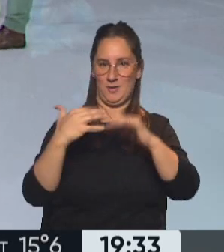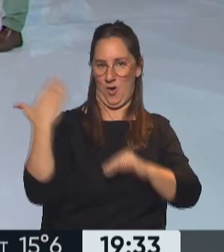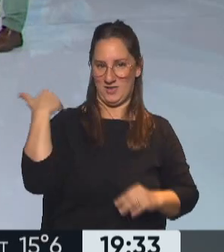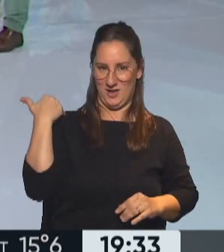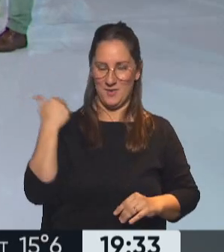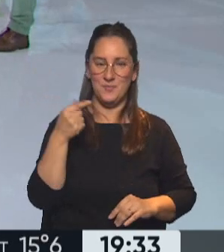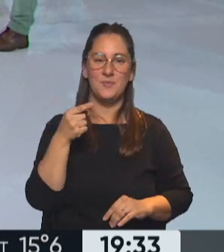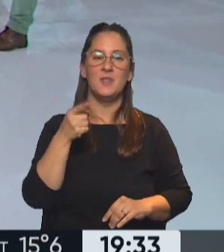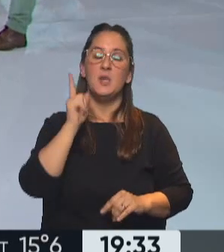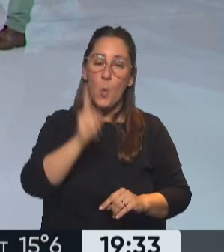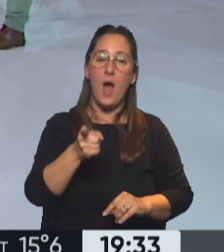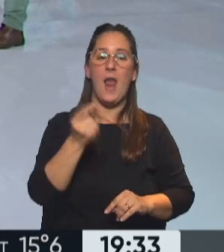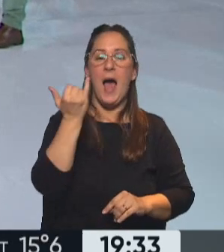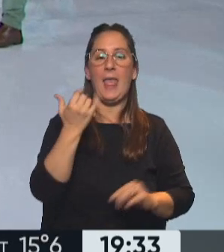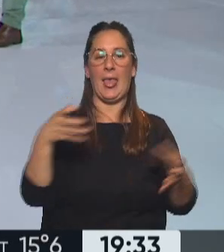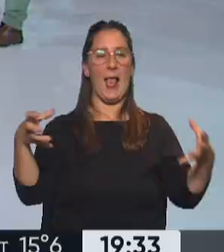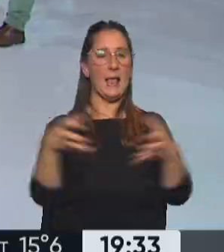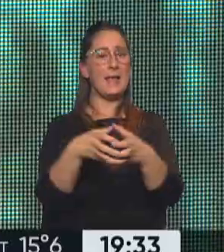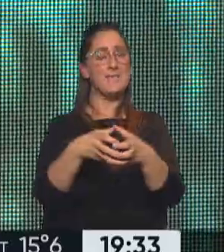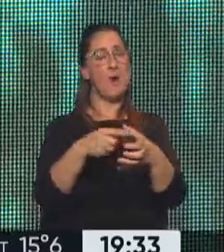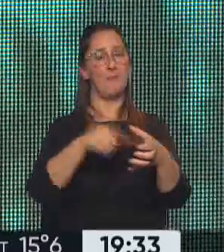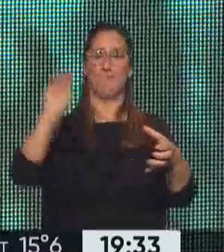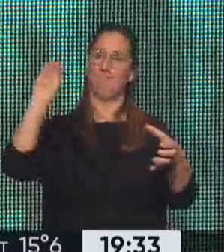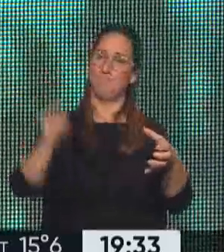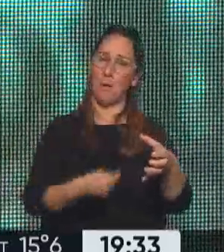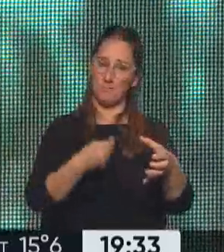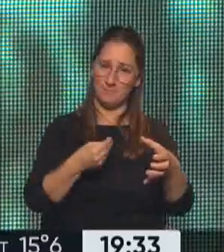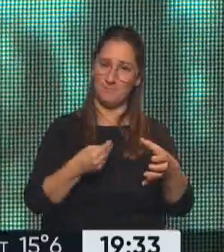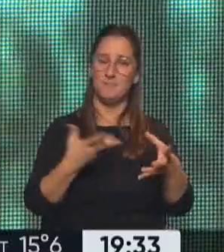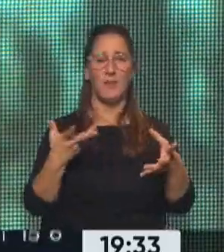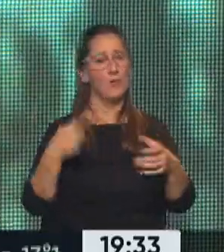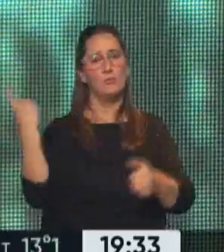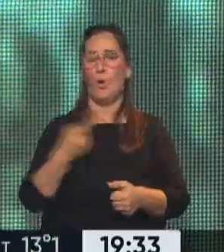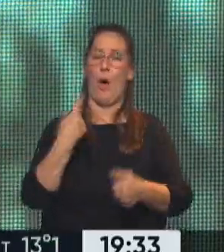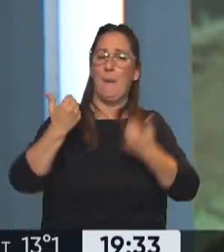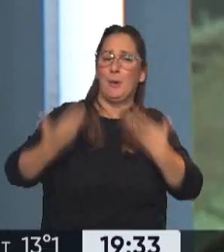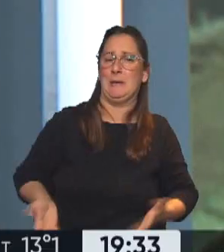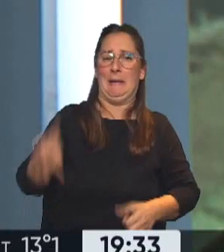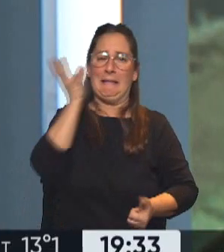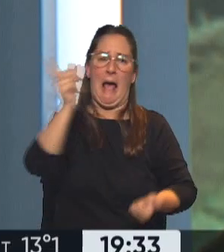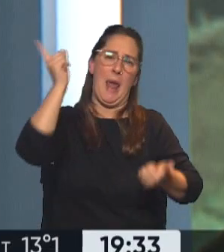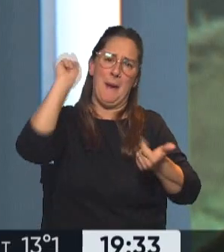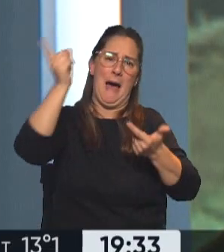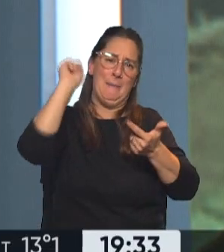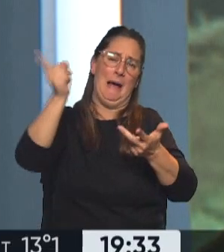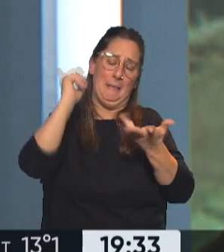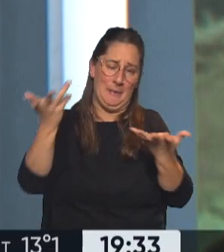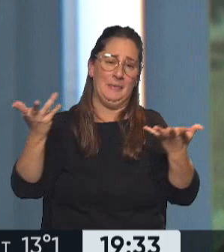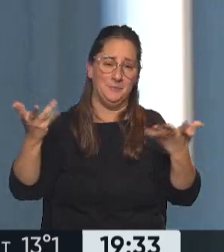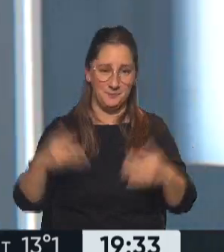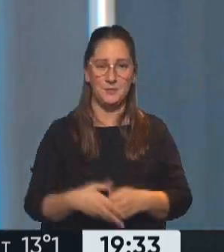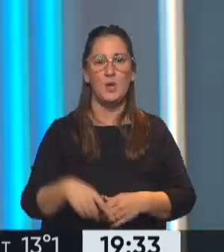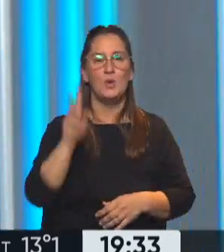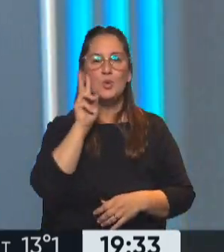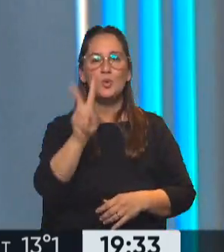también enfrente hay un equipo caído. Entonces todos le damos a Italia para que tenga. ¿No? Los vivi